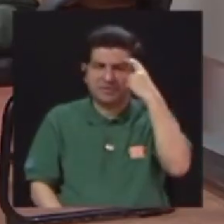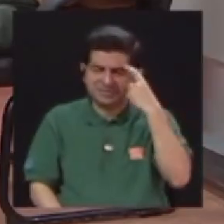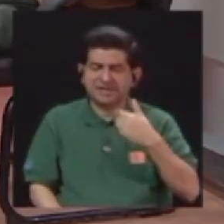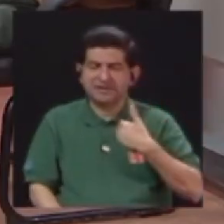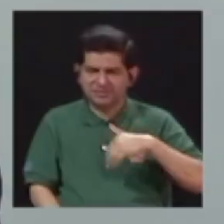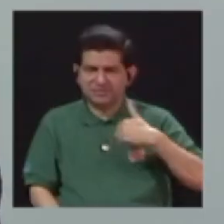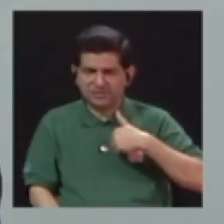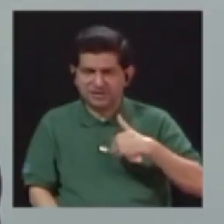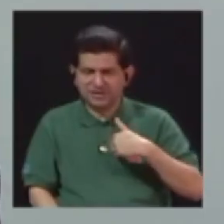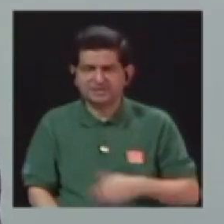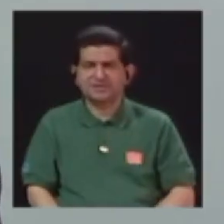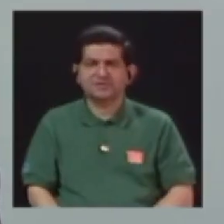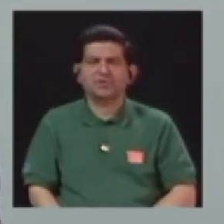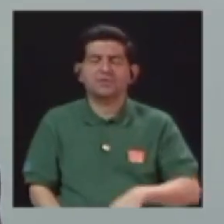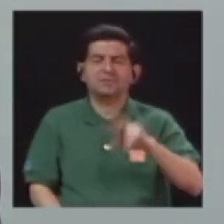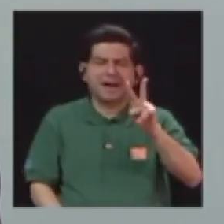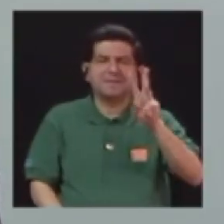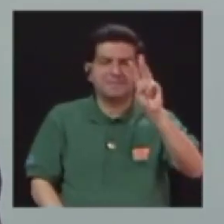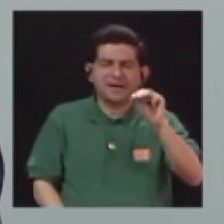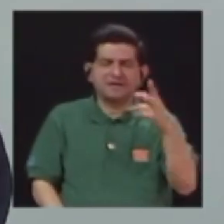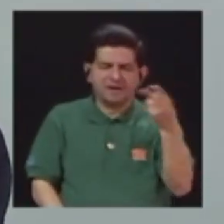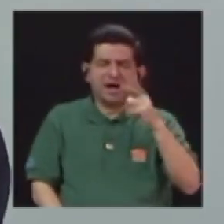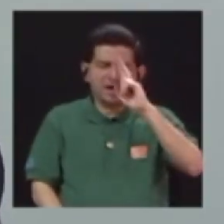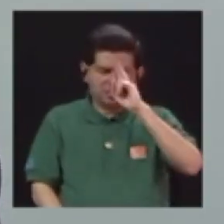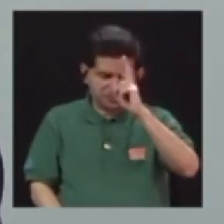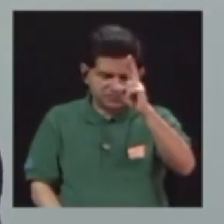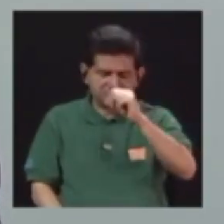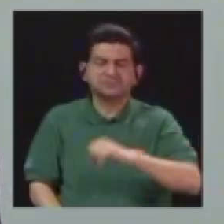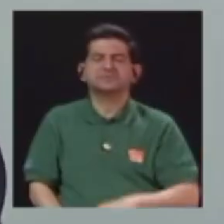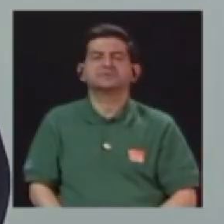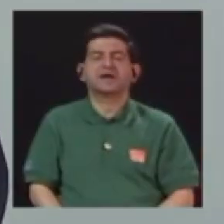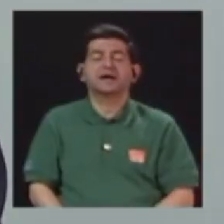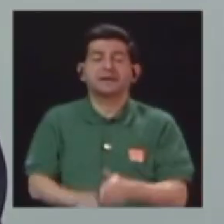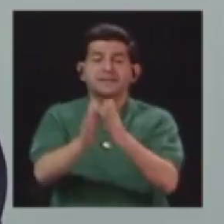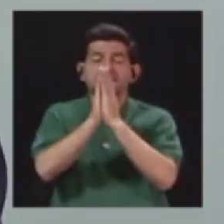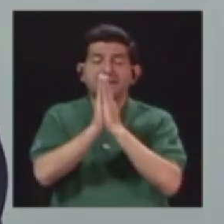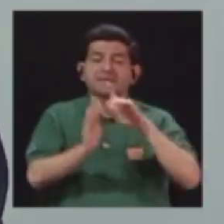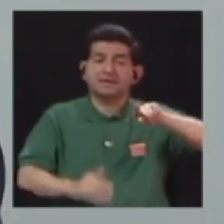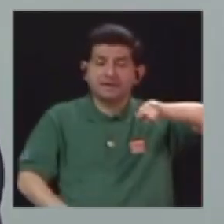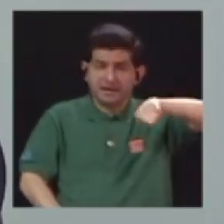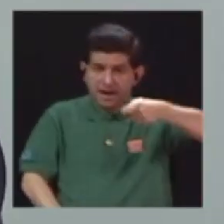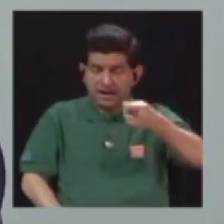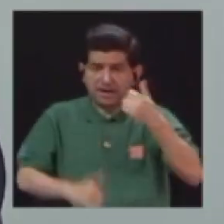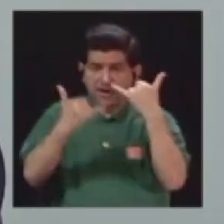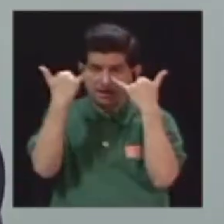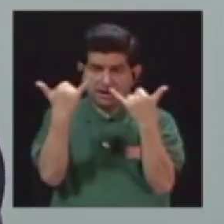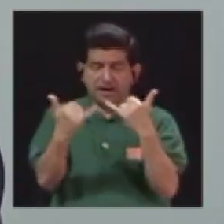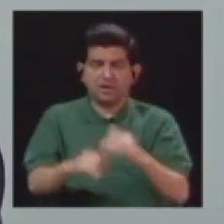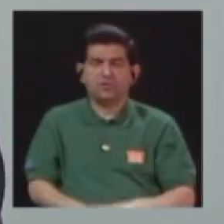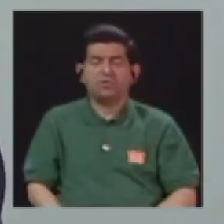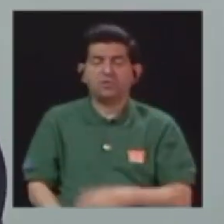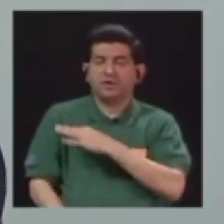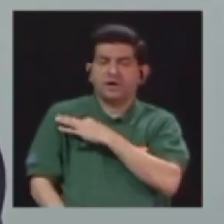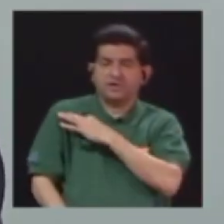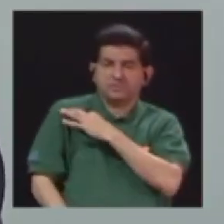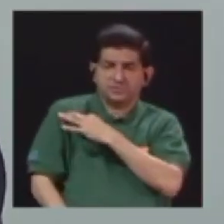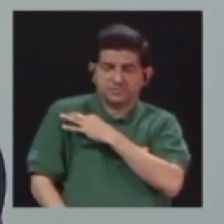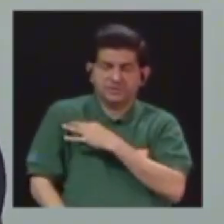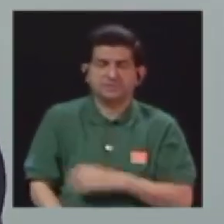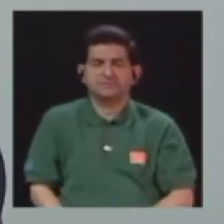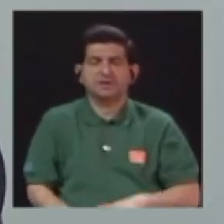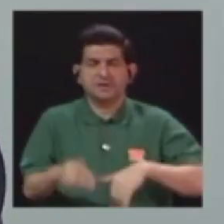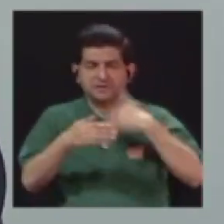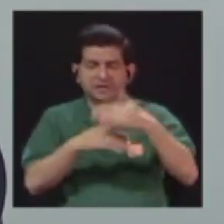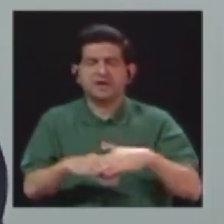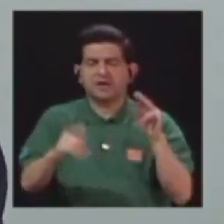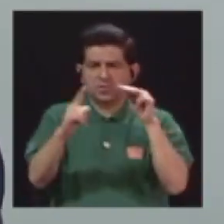don Genaro, a quien ambos admiramos, le pediremos al canal que nos invite una vez que les